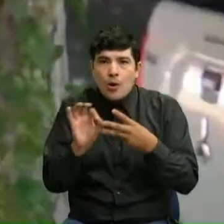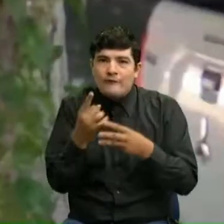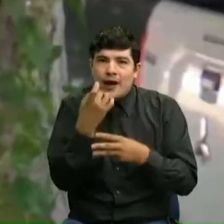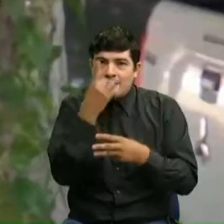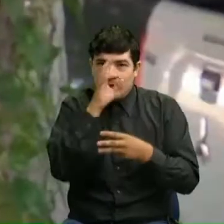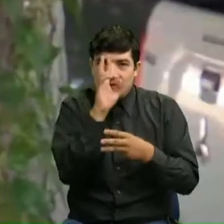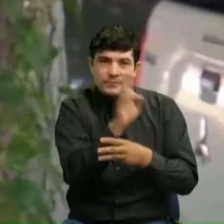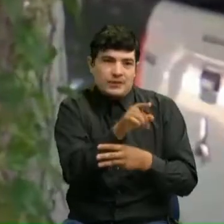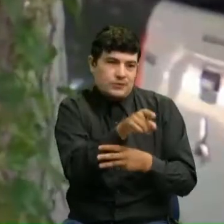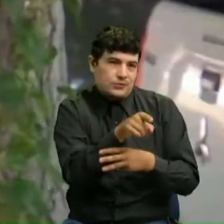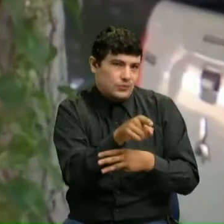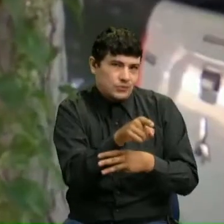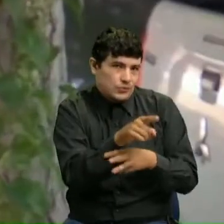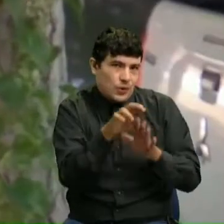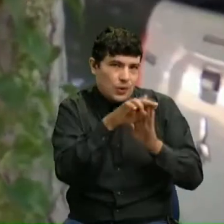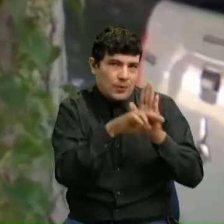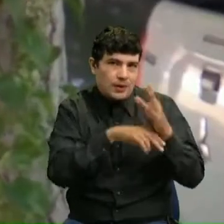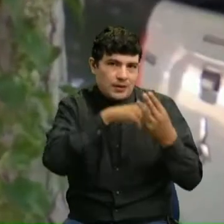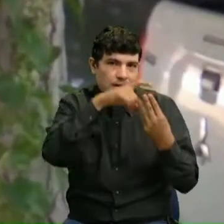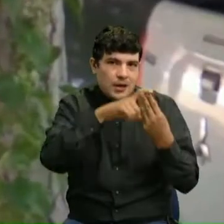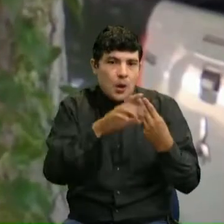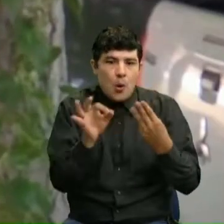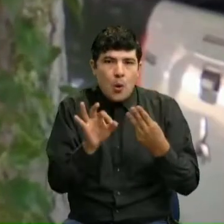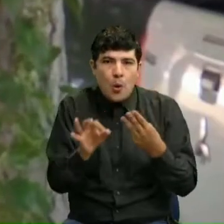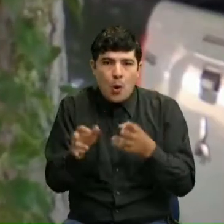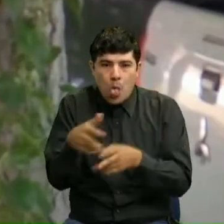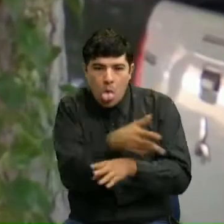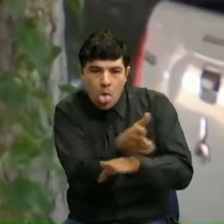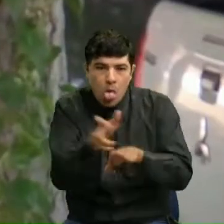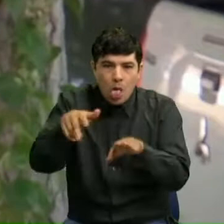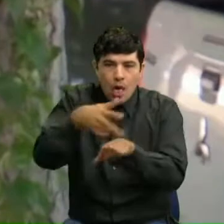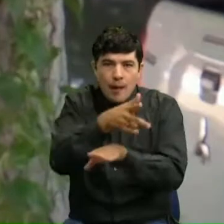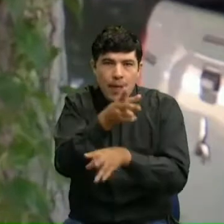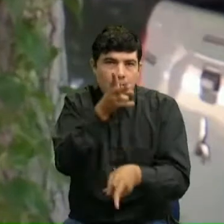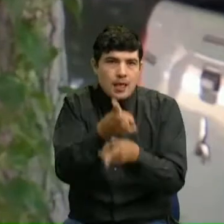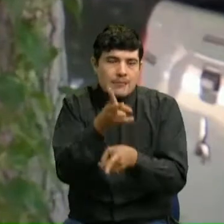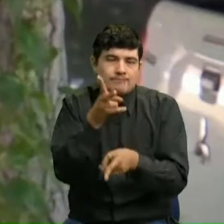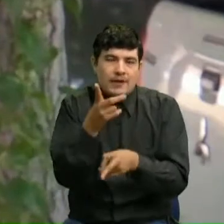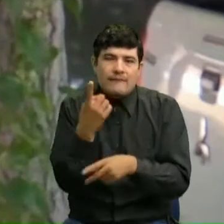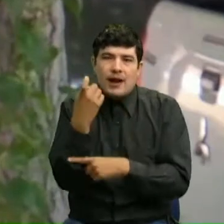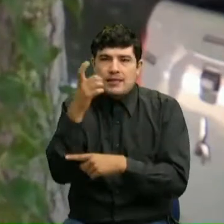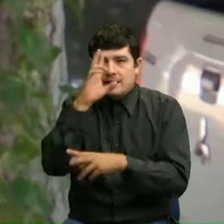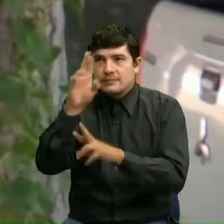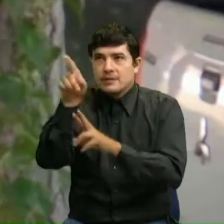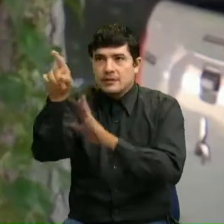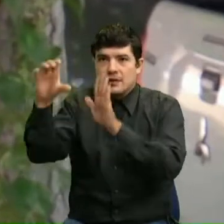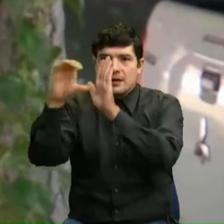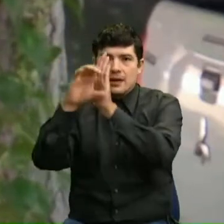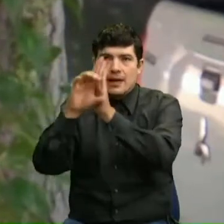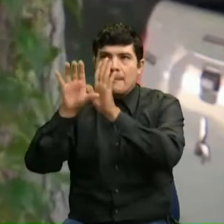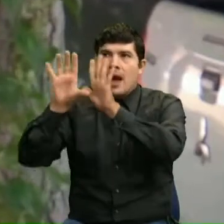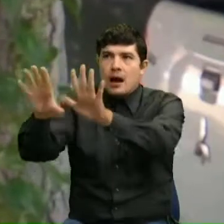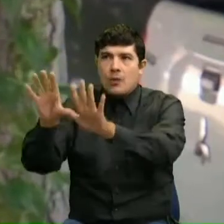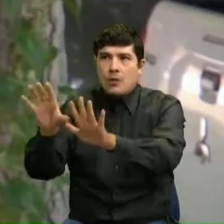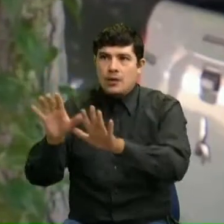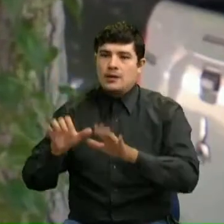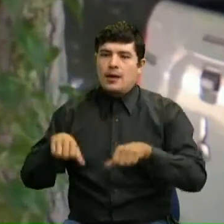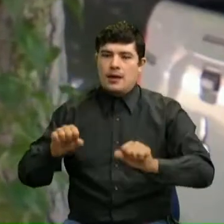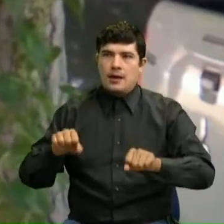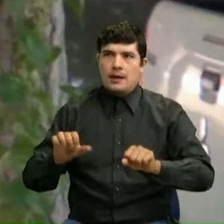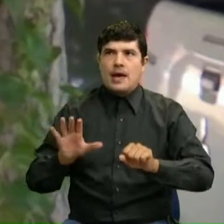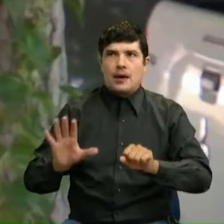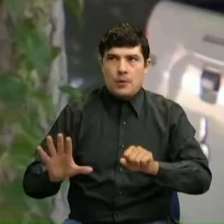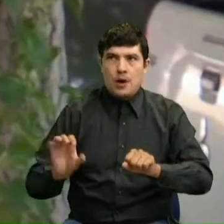estamos confiando en las calles y no estamos respetando los pares, no estamos respetando el mirar antes de cruzar una intersección, no